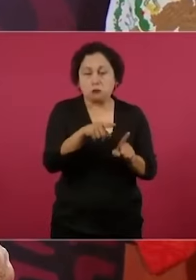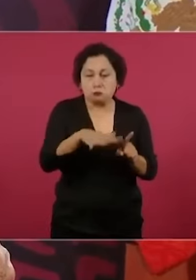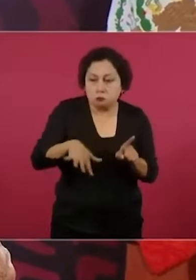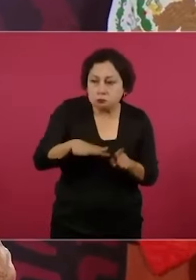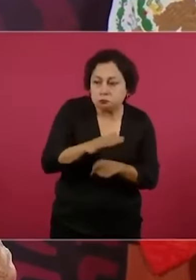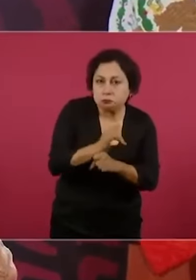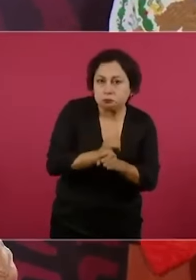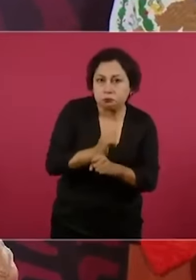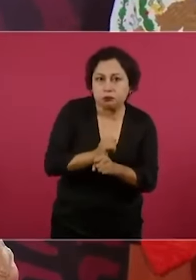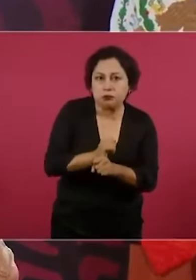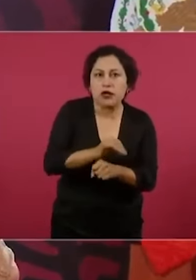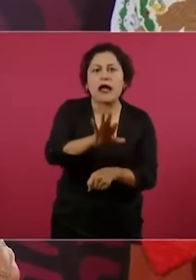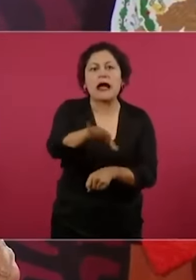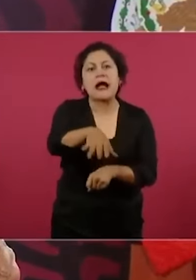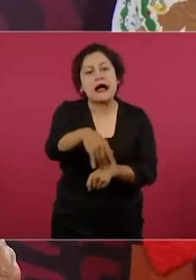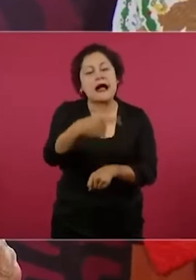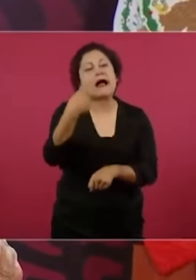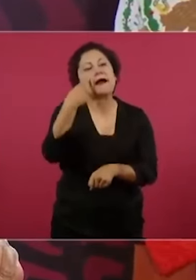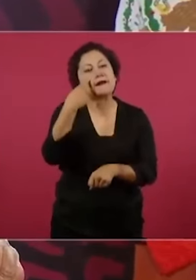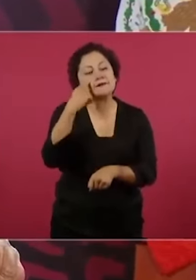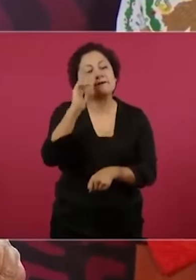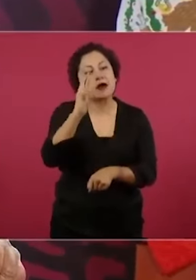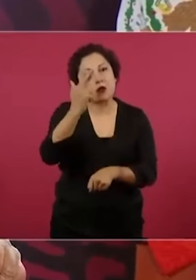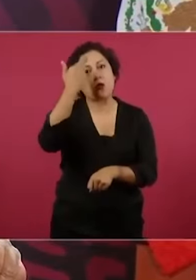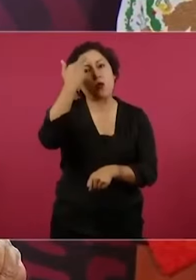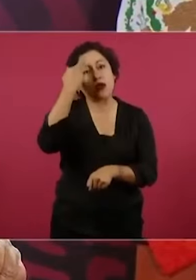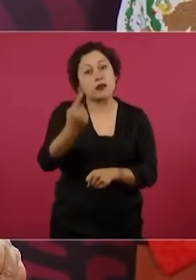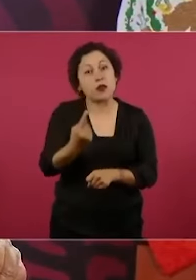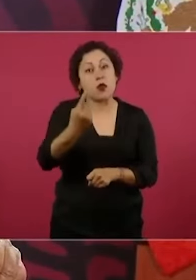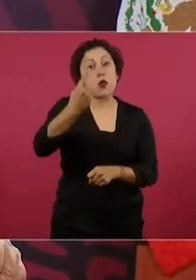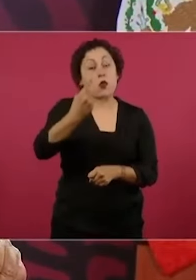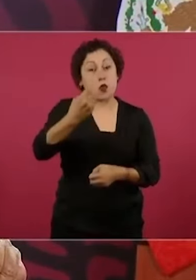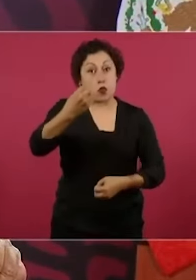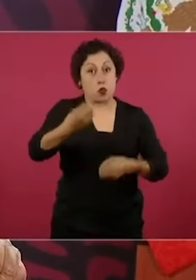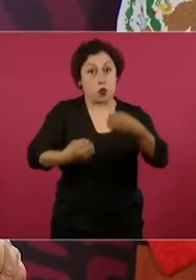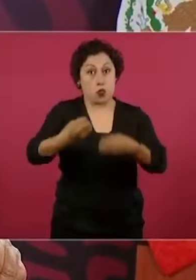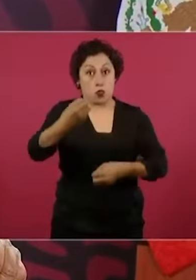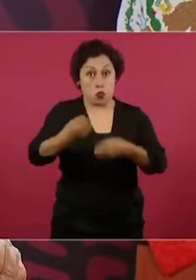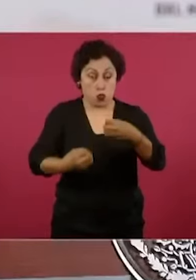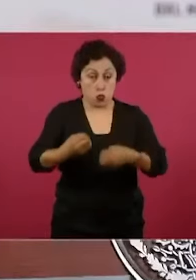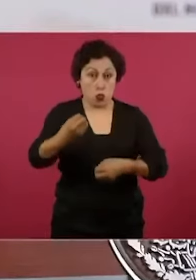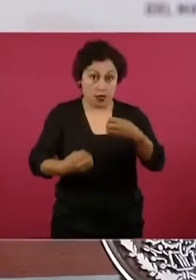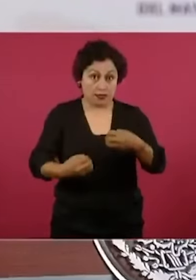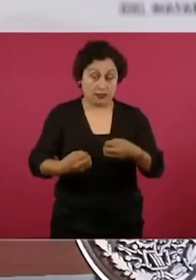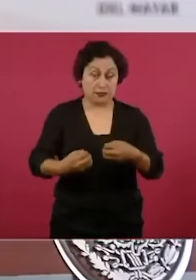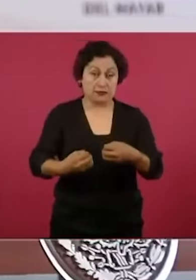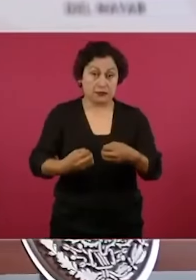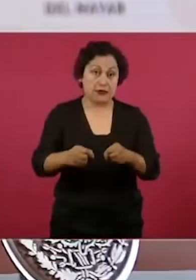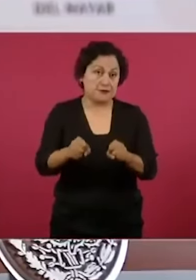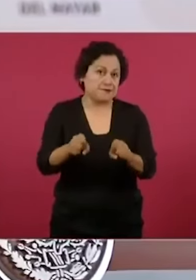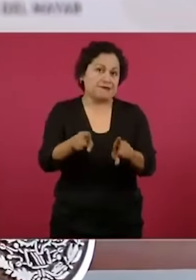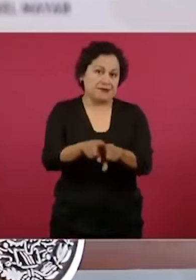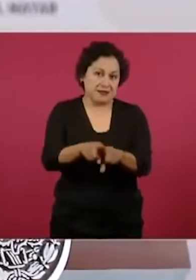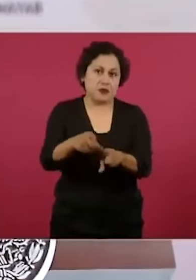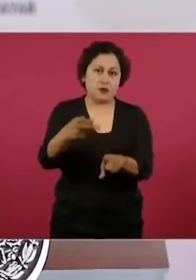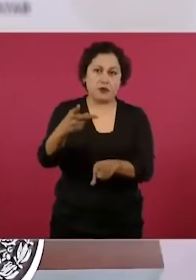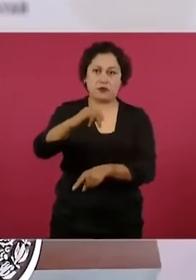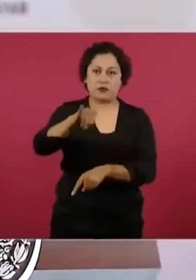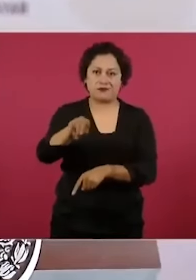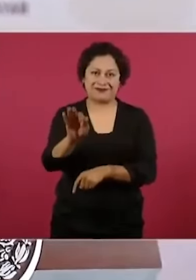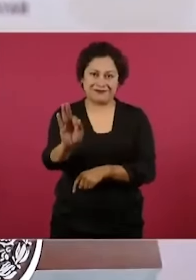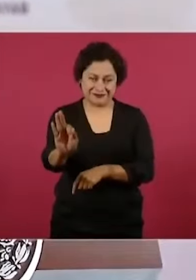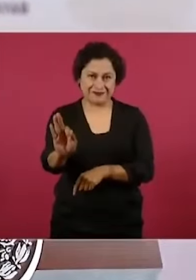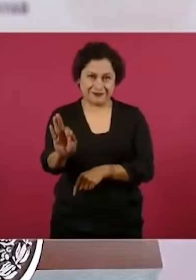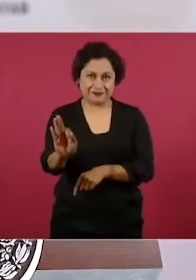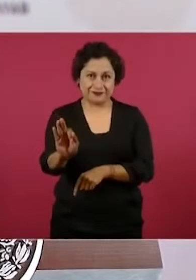los testimonios directos que he obtenido, etcétera, etcétera. Así que me parece que más bien estamos hablando de otra parte del cártel de